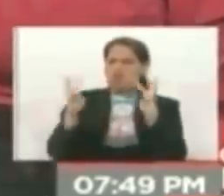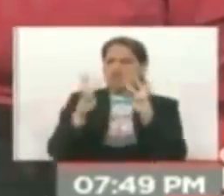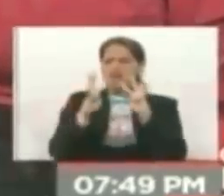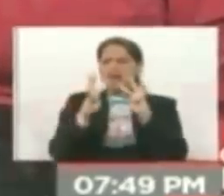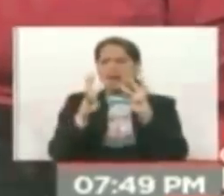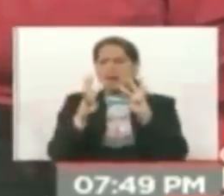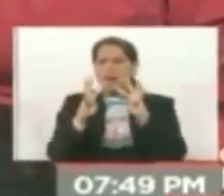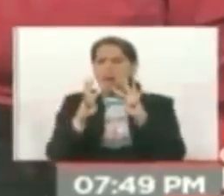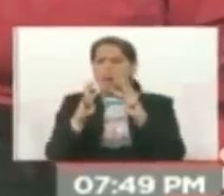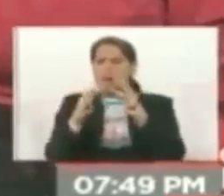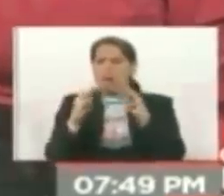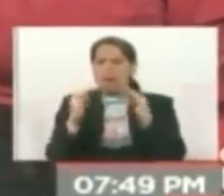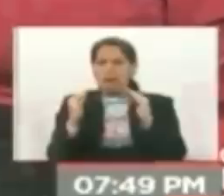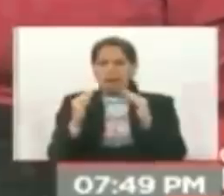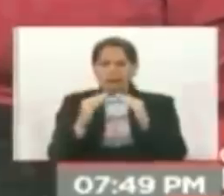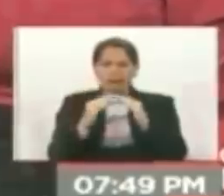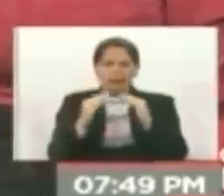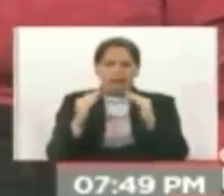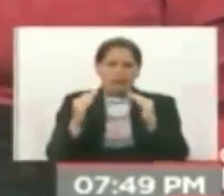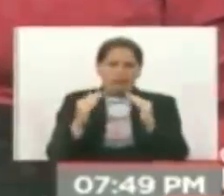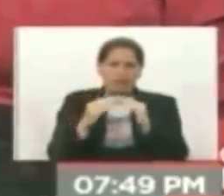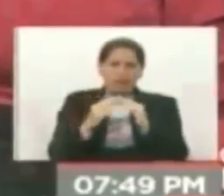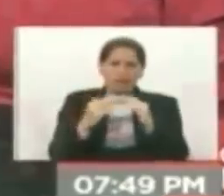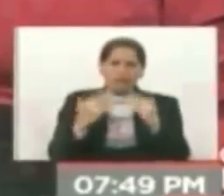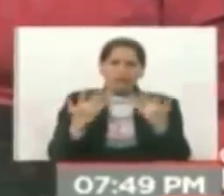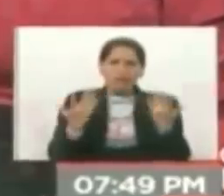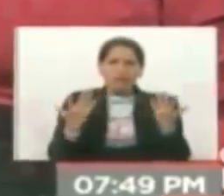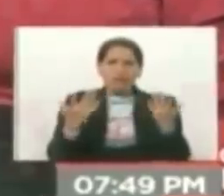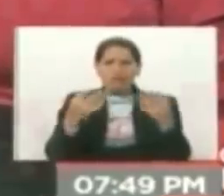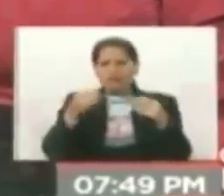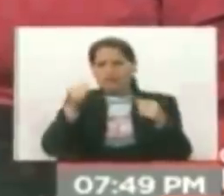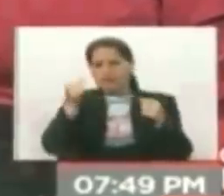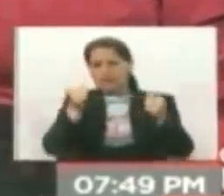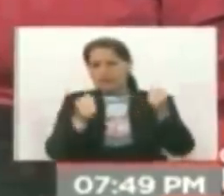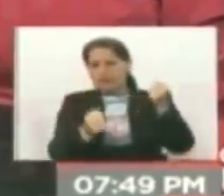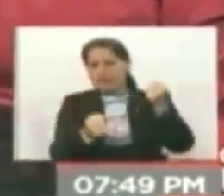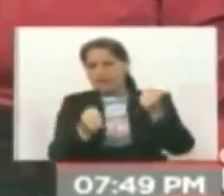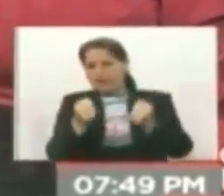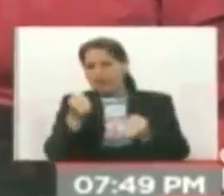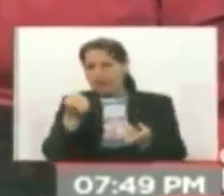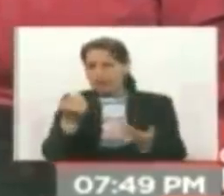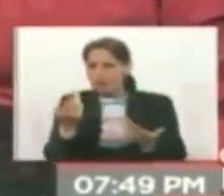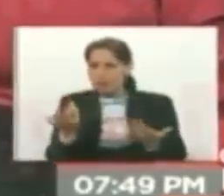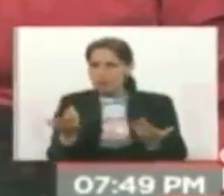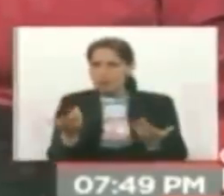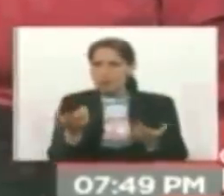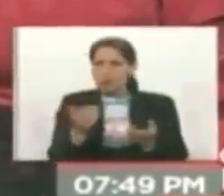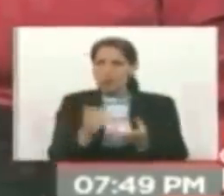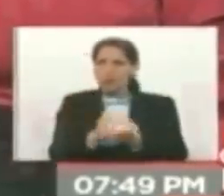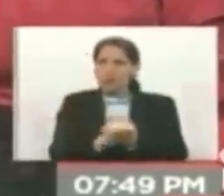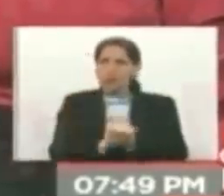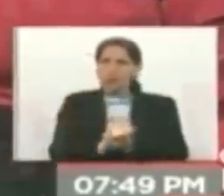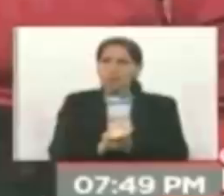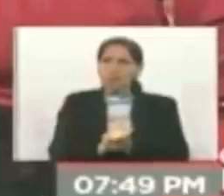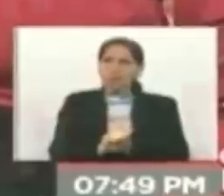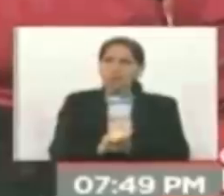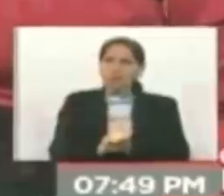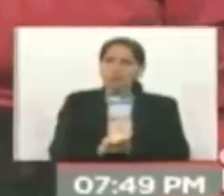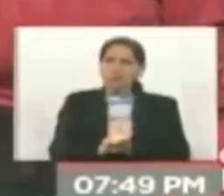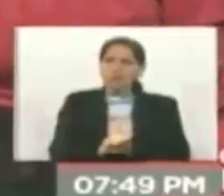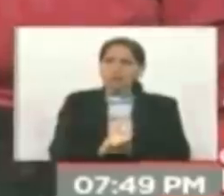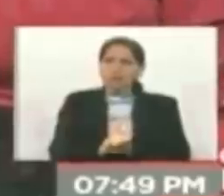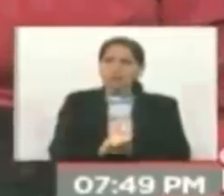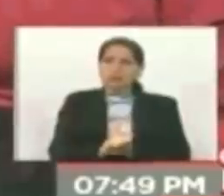un 2019 victorioso expresó el número dos del chavismo en su programa transmitido por venezolana de televisión